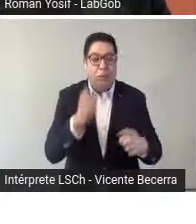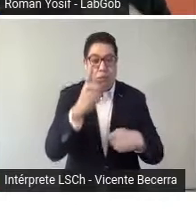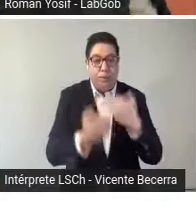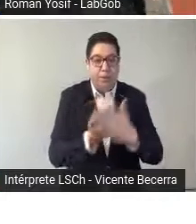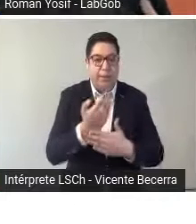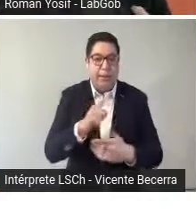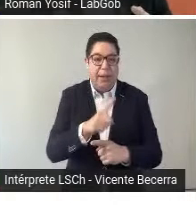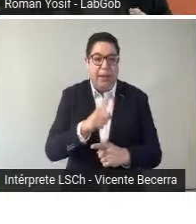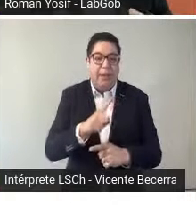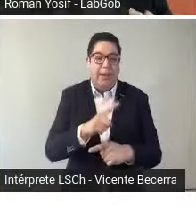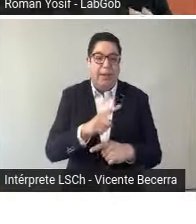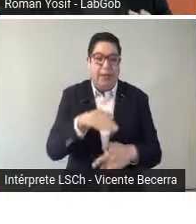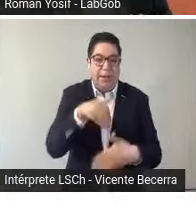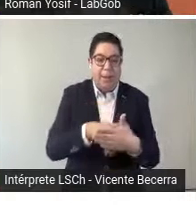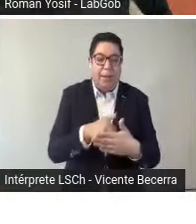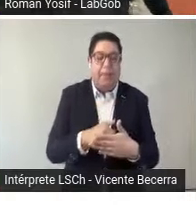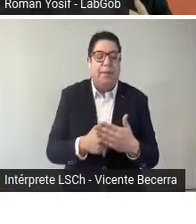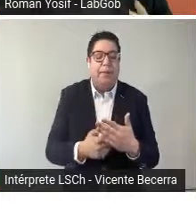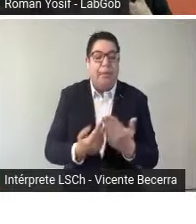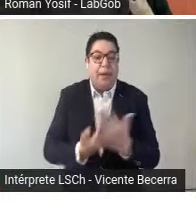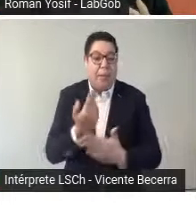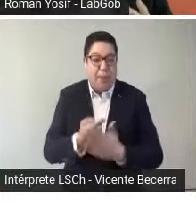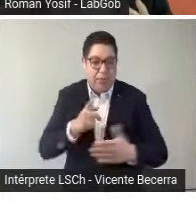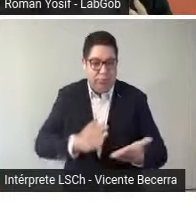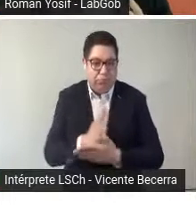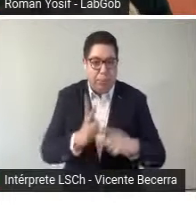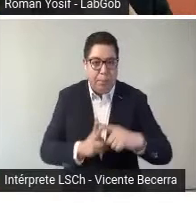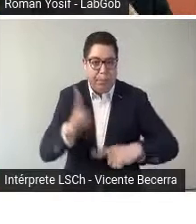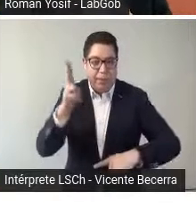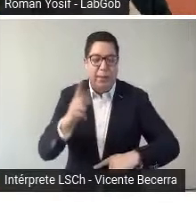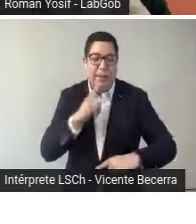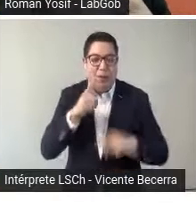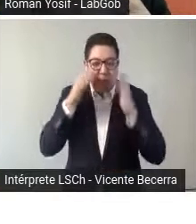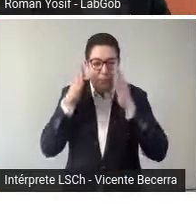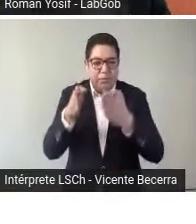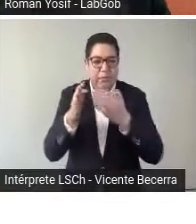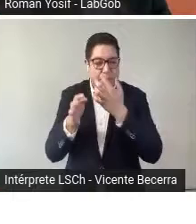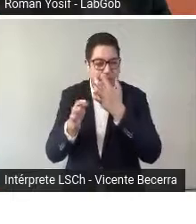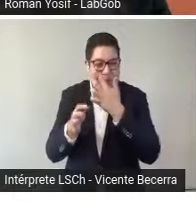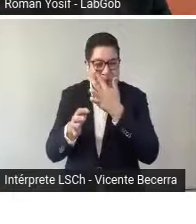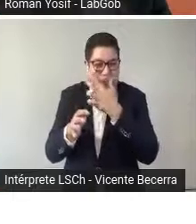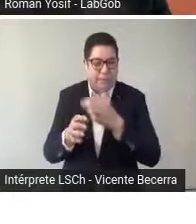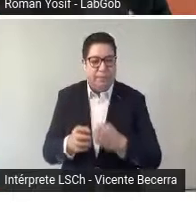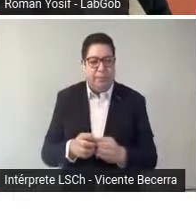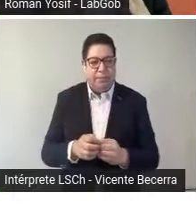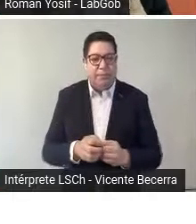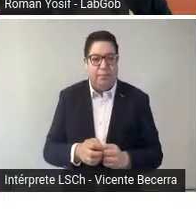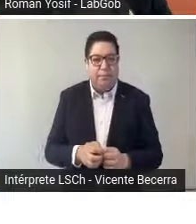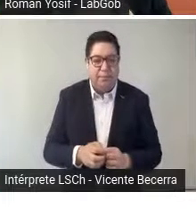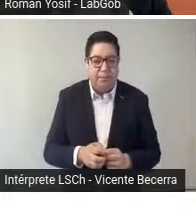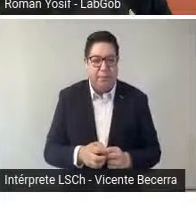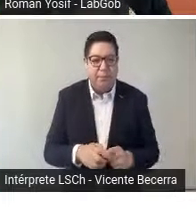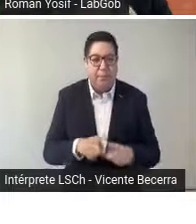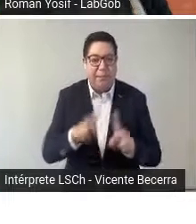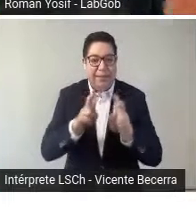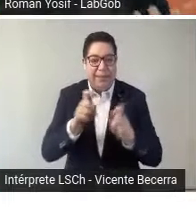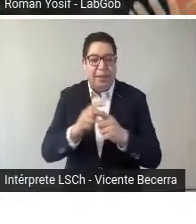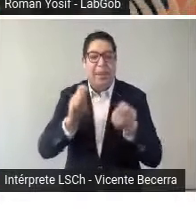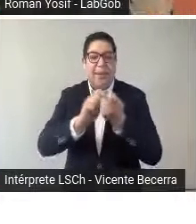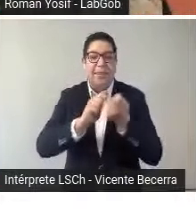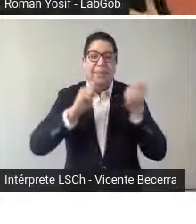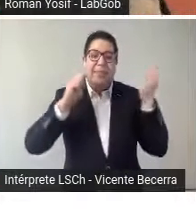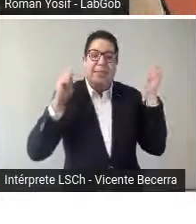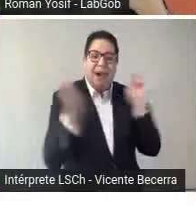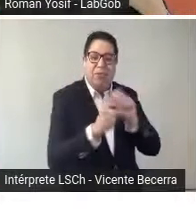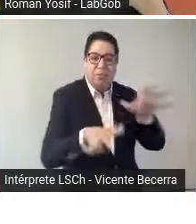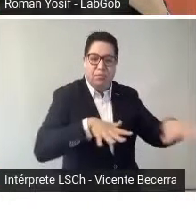día 1 del encuentro que estamos iniciando hoy, tiene como foco la movilización hacia la transformación. Para que